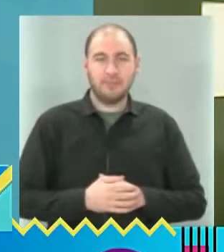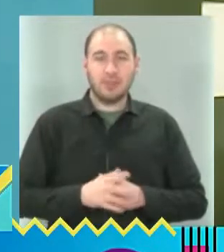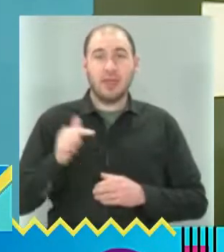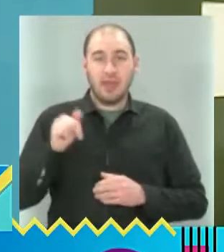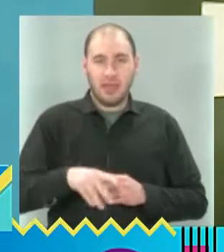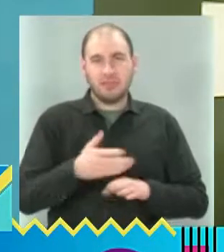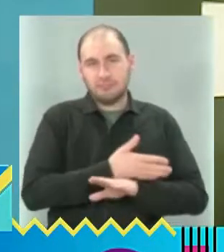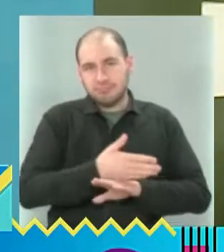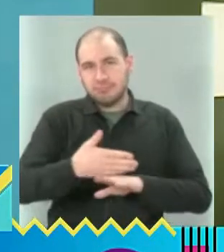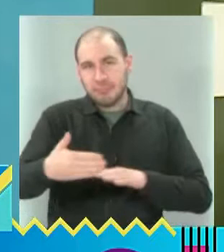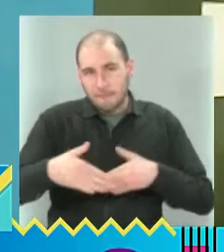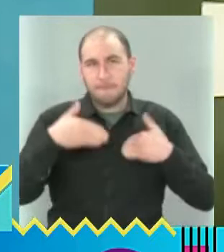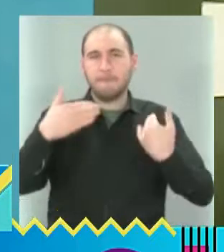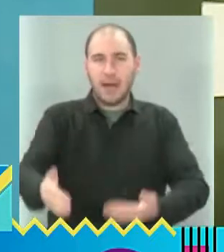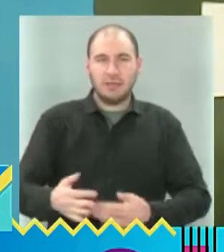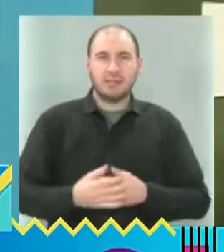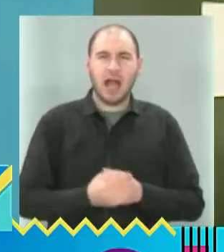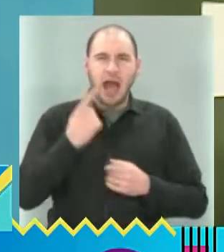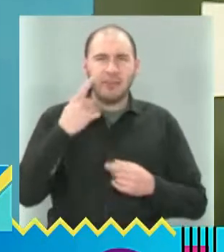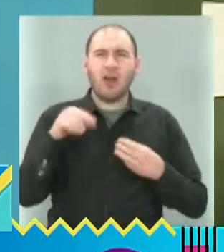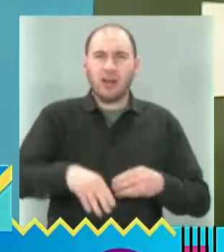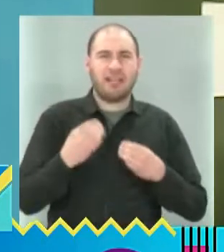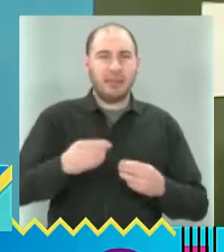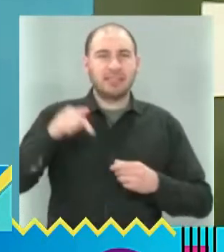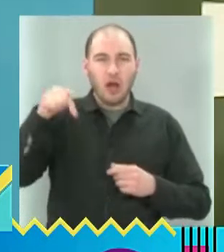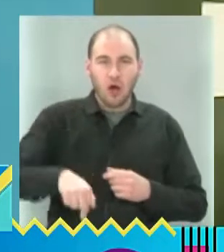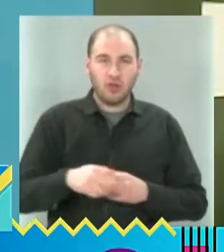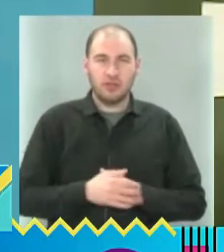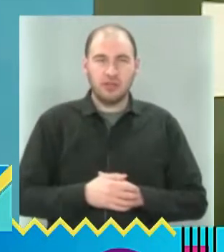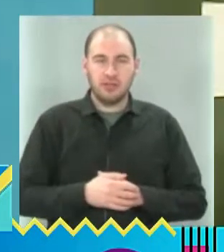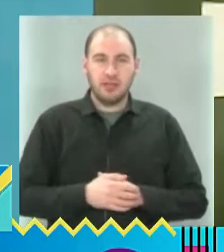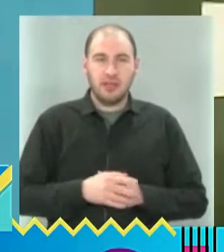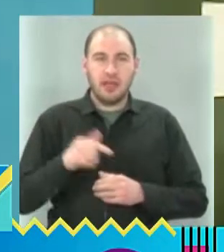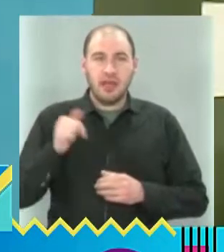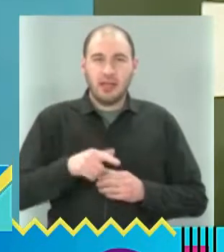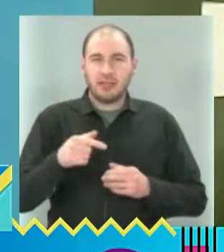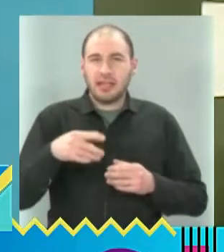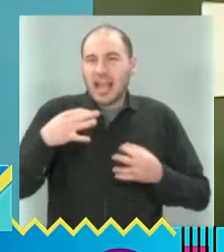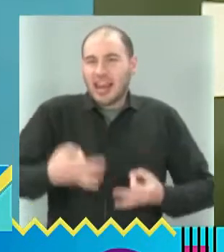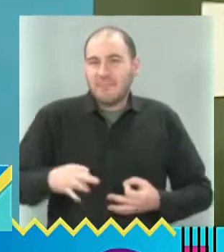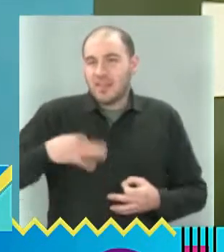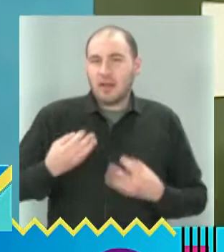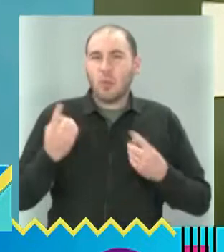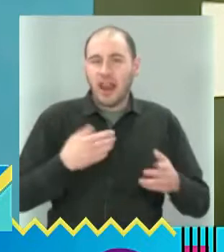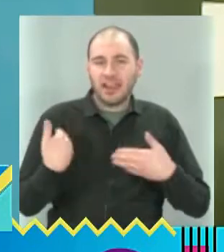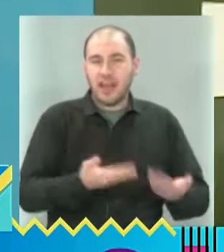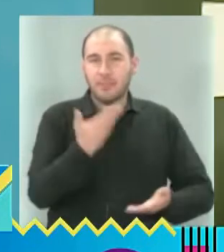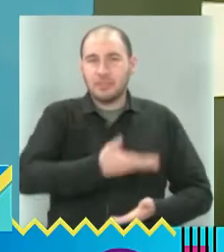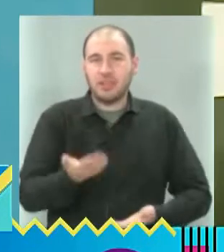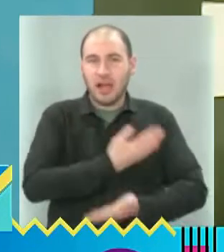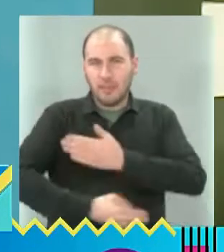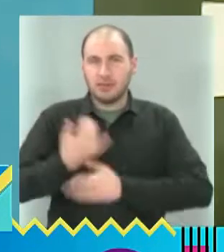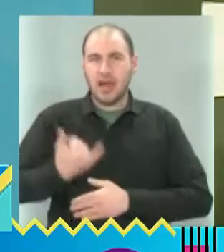que se va a extender mucho más allá. ¿Sí? ¿Cuál es la realidad hoy? ¿Sí? ¿Cuál es la calidad de vida? ¿Qué se le proporciona a las personas